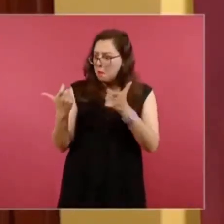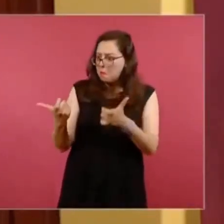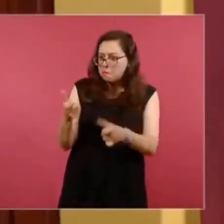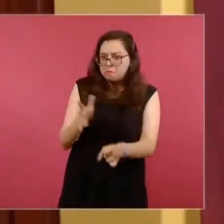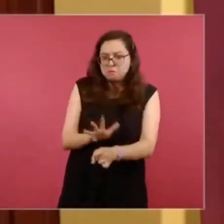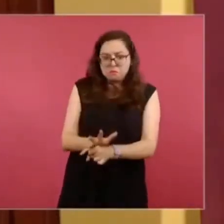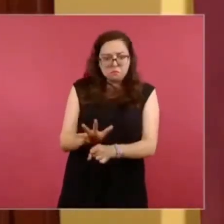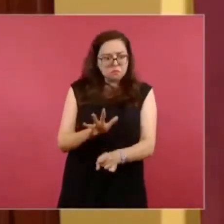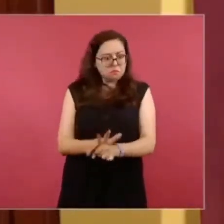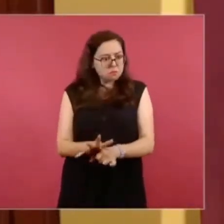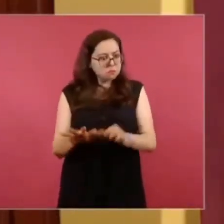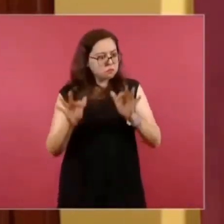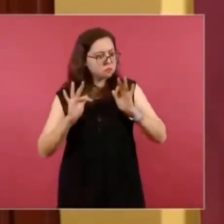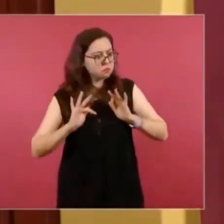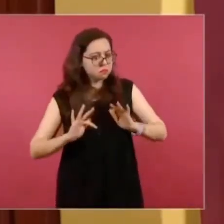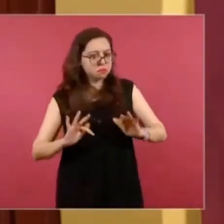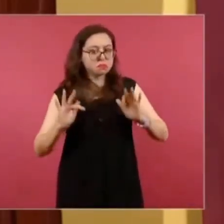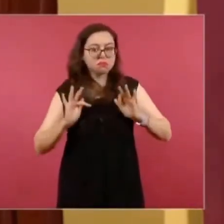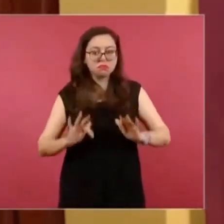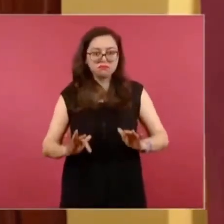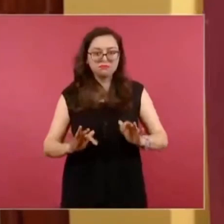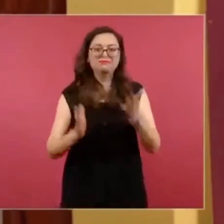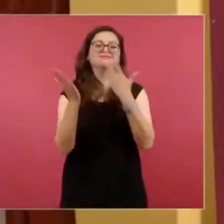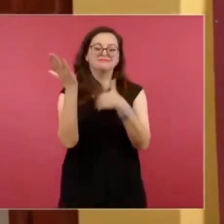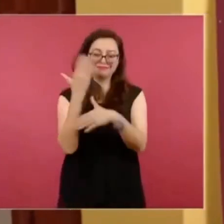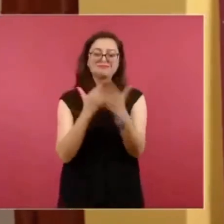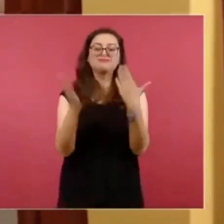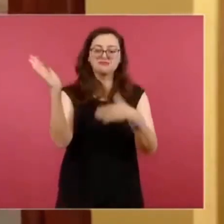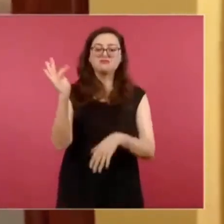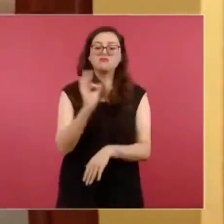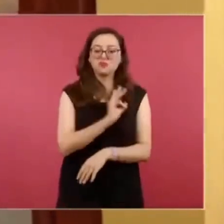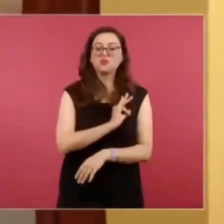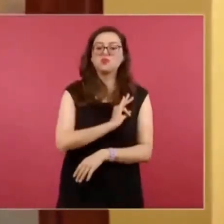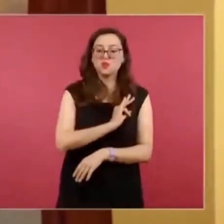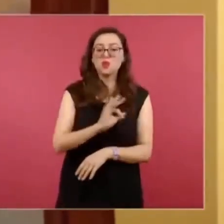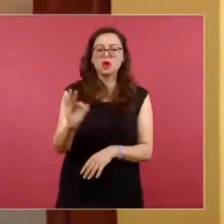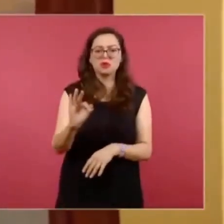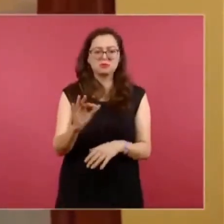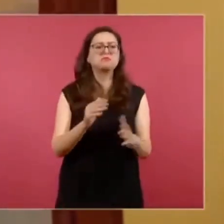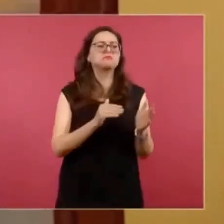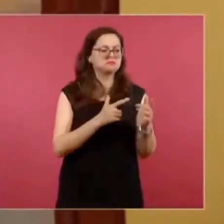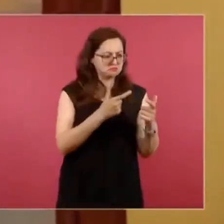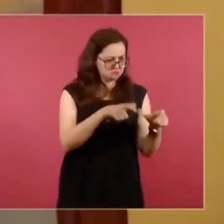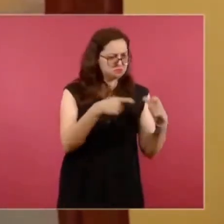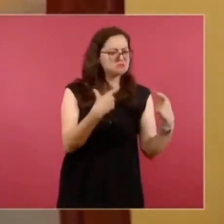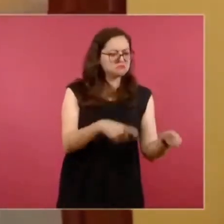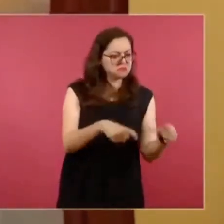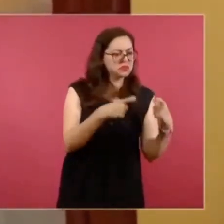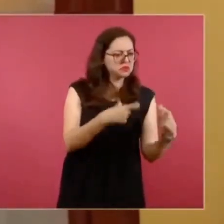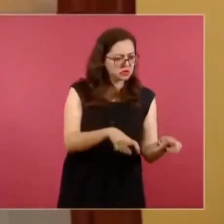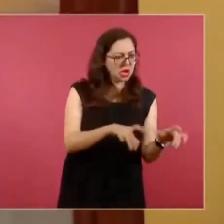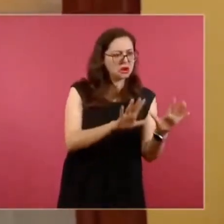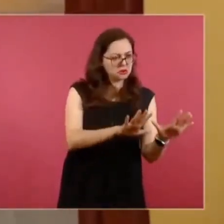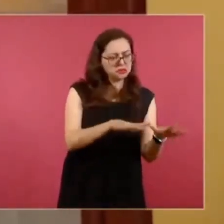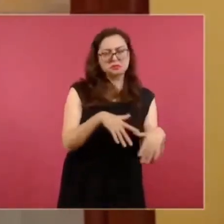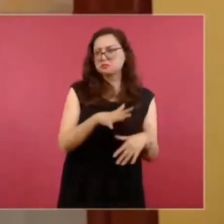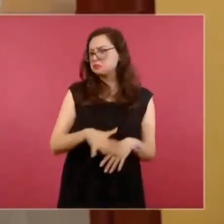cómodamente sus necesidades, será próspero, con millonarios o sin ellos.